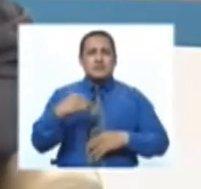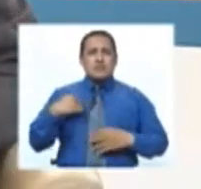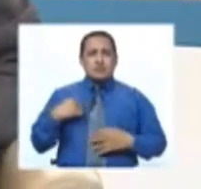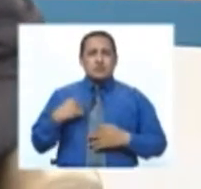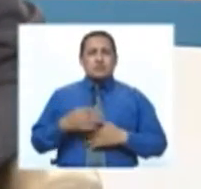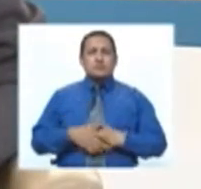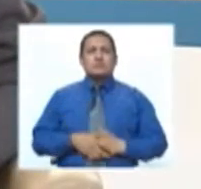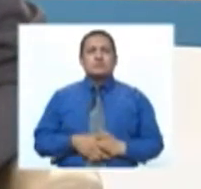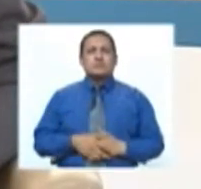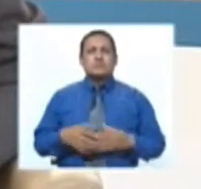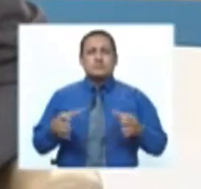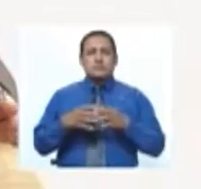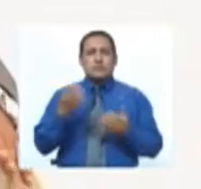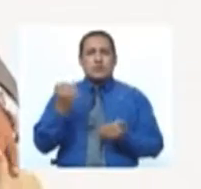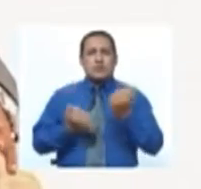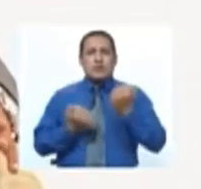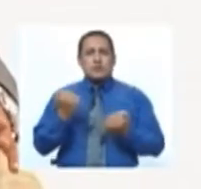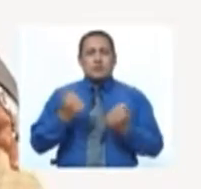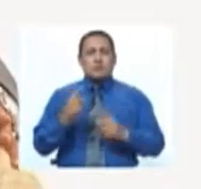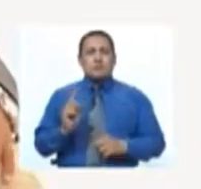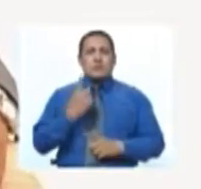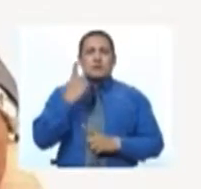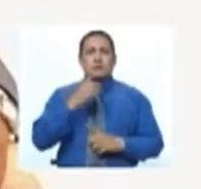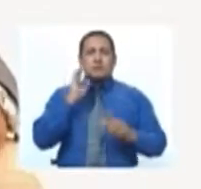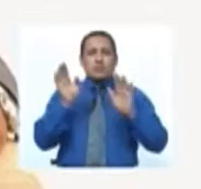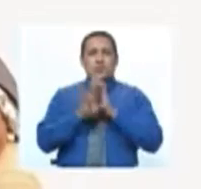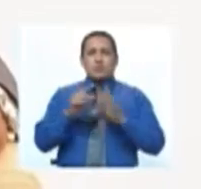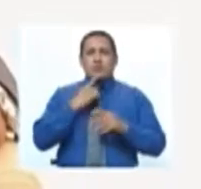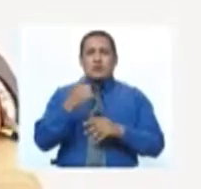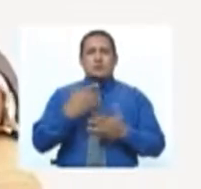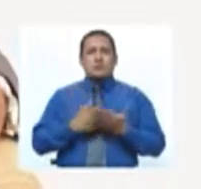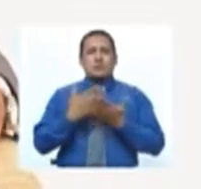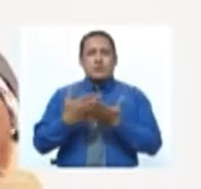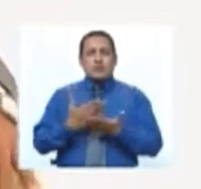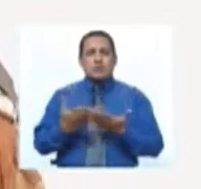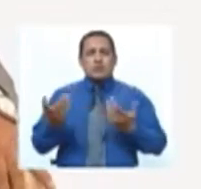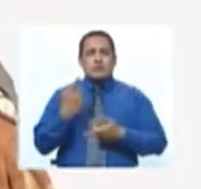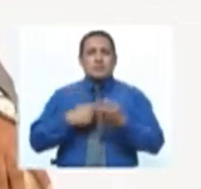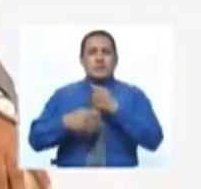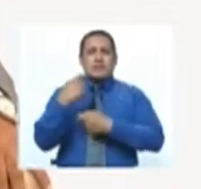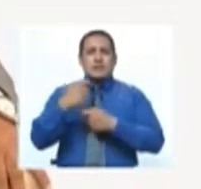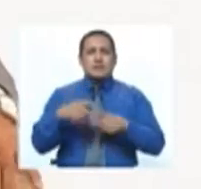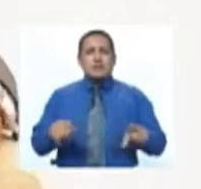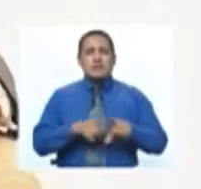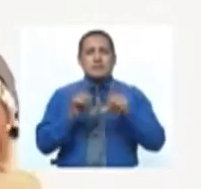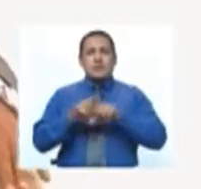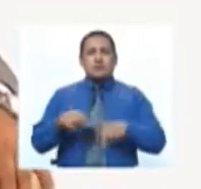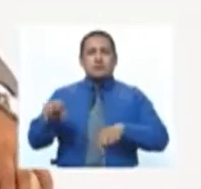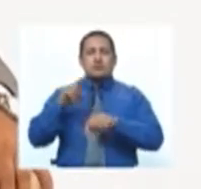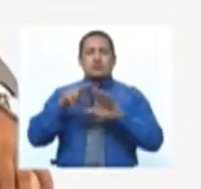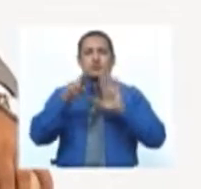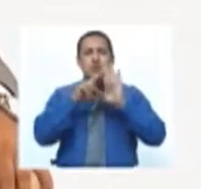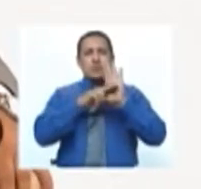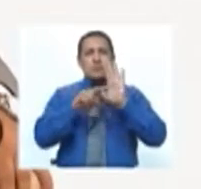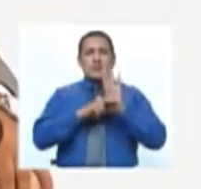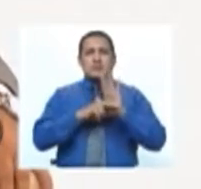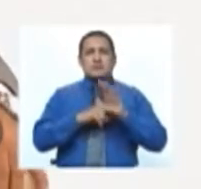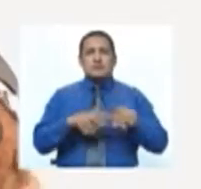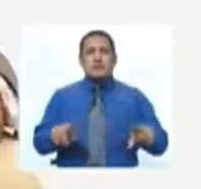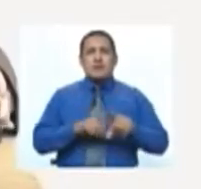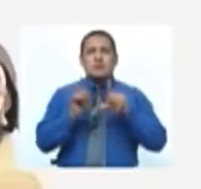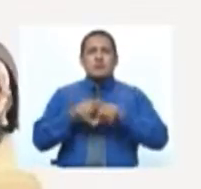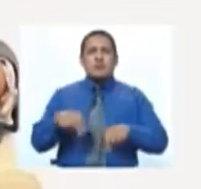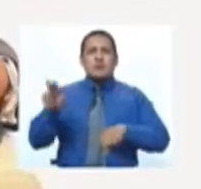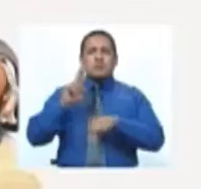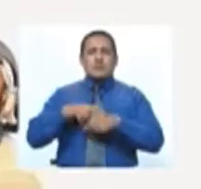ministerios, etcétera? Las unidades vehiculares en principio son bienes disponibles por concepto y por norma reglamentaria, y